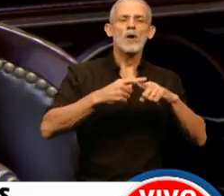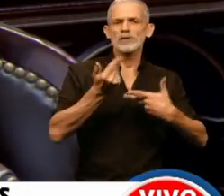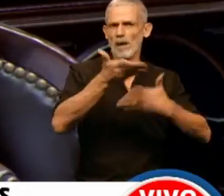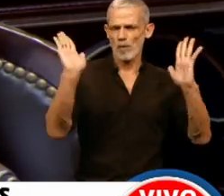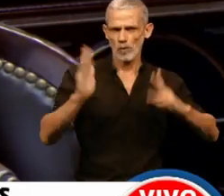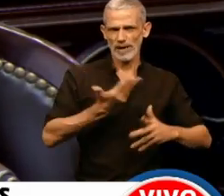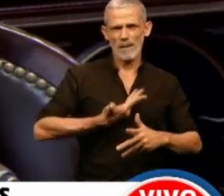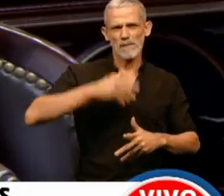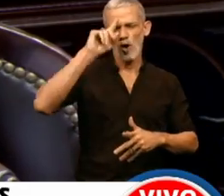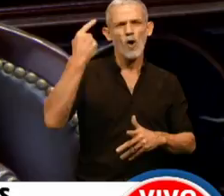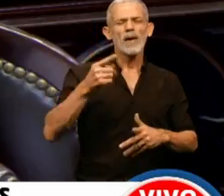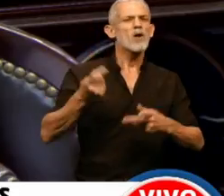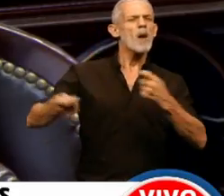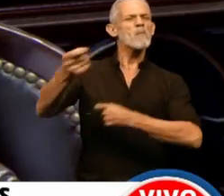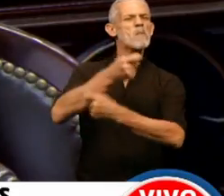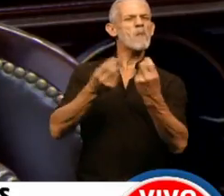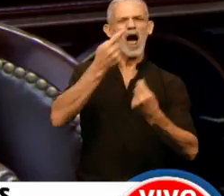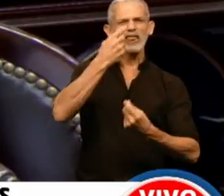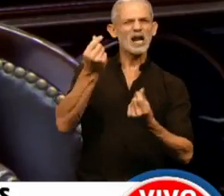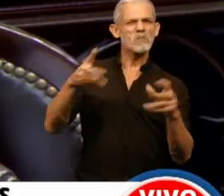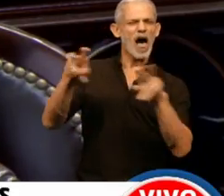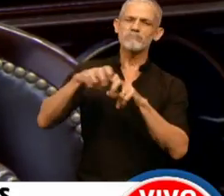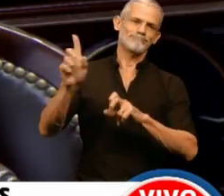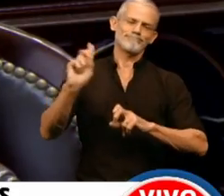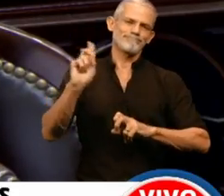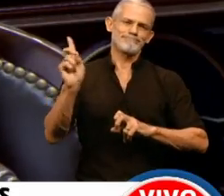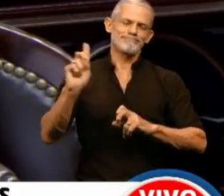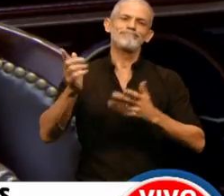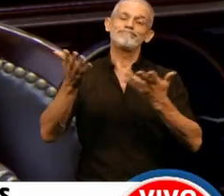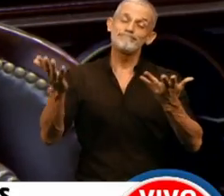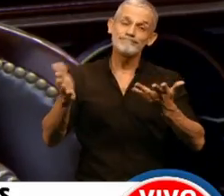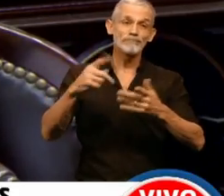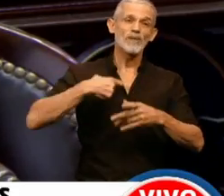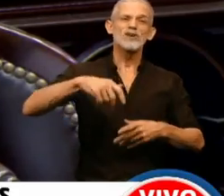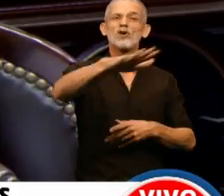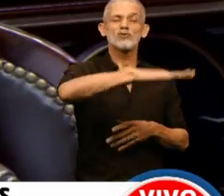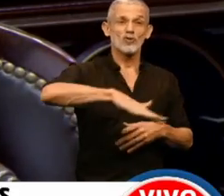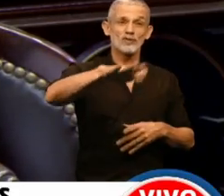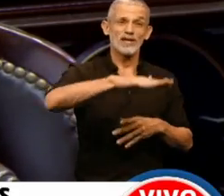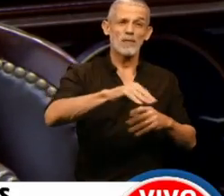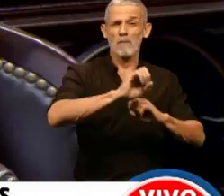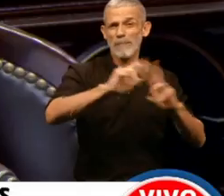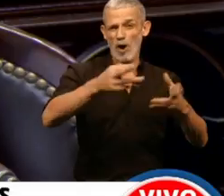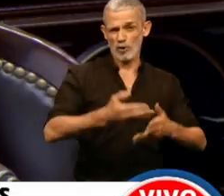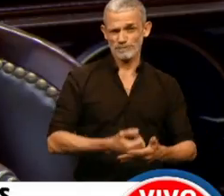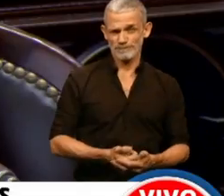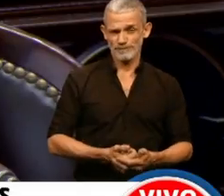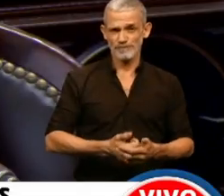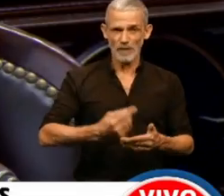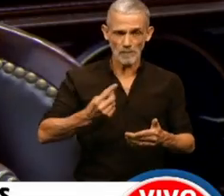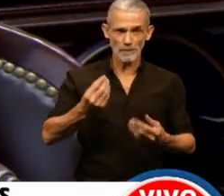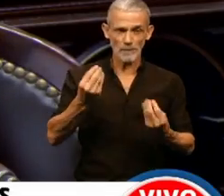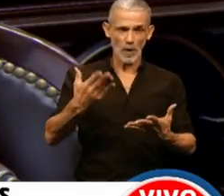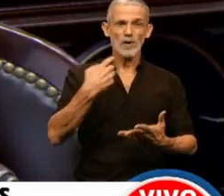públicas no más mercado porque si hay más mercado a la sociedad le irá peor por eso